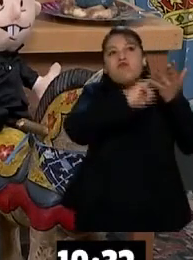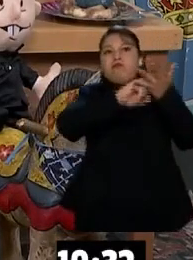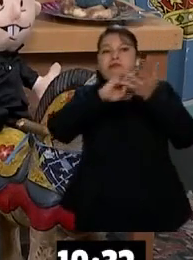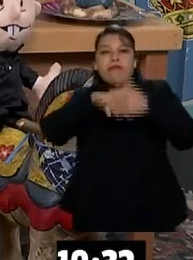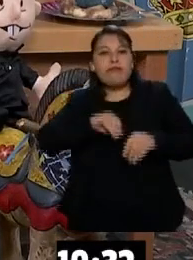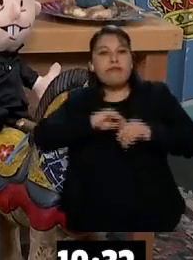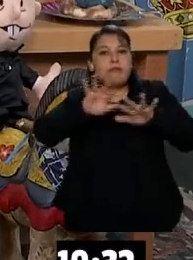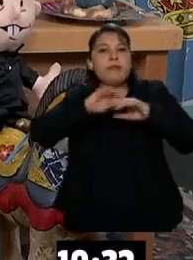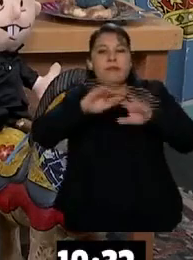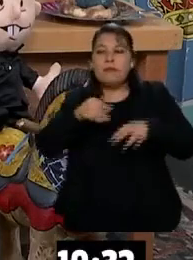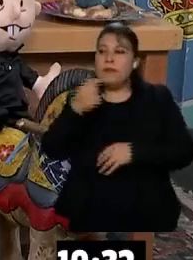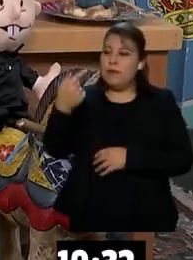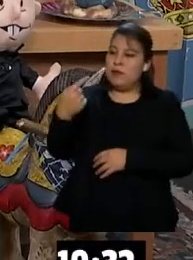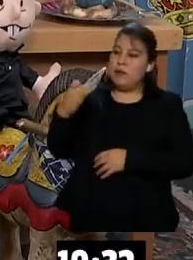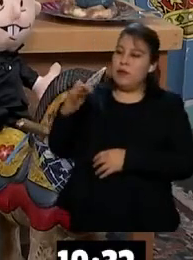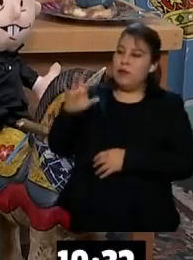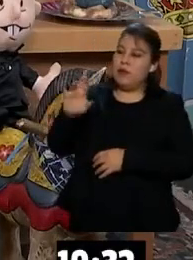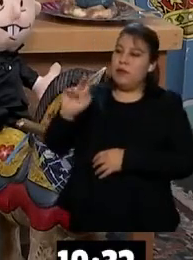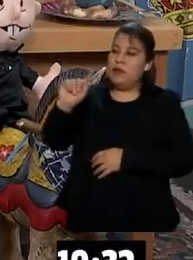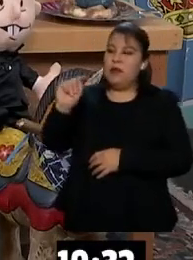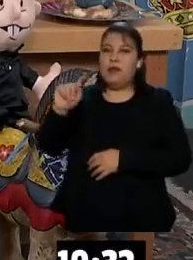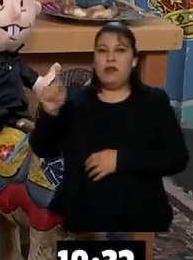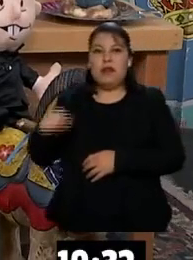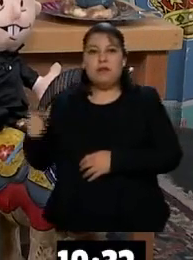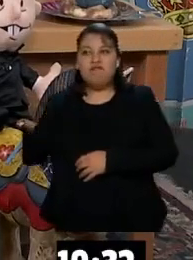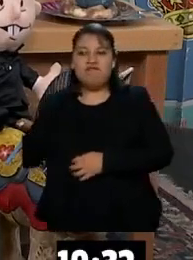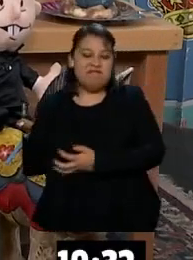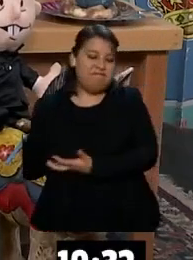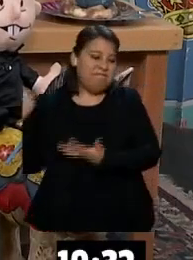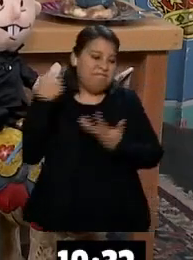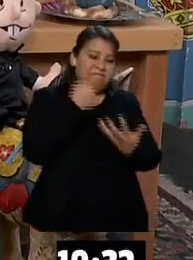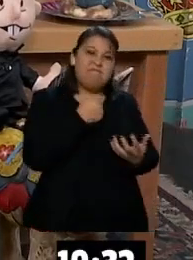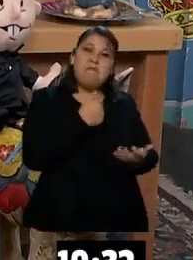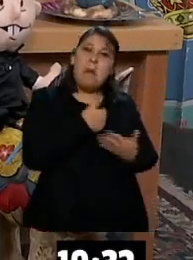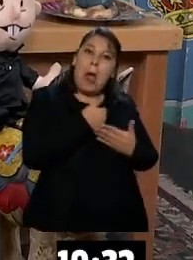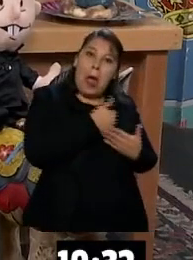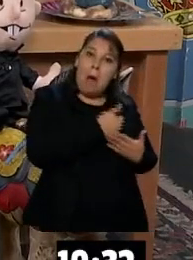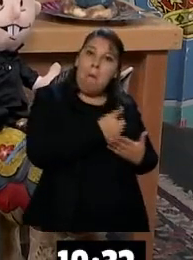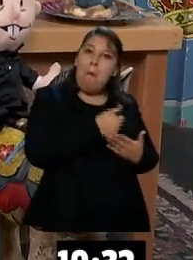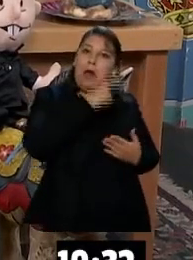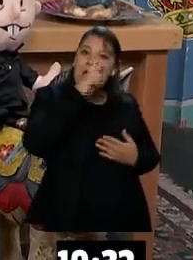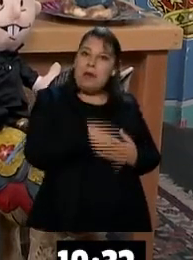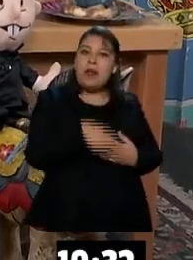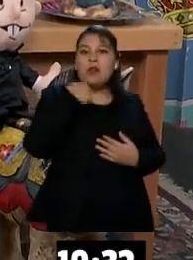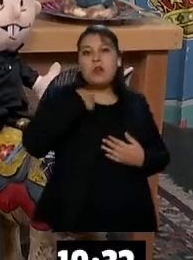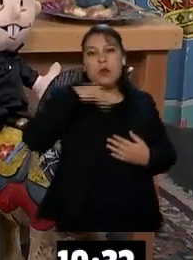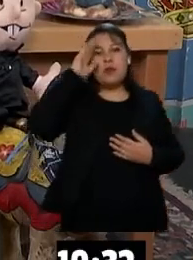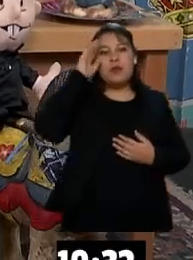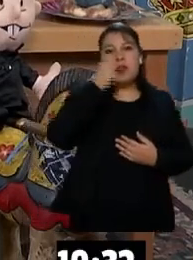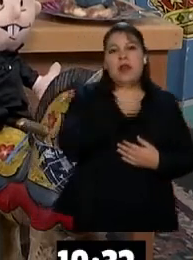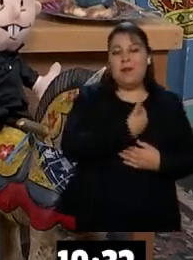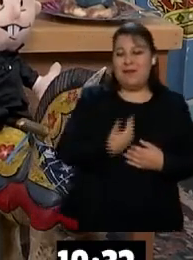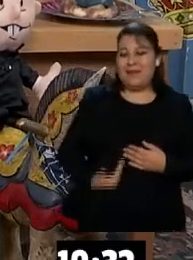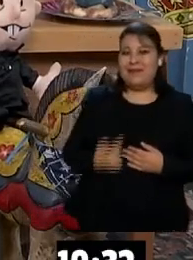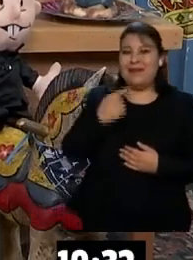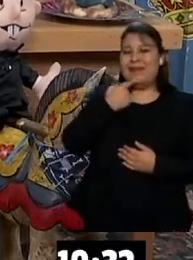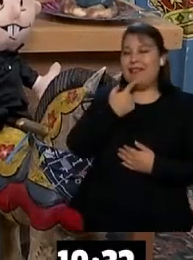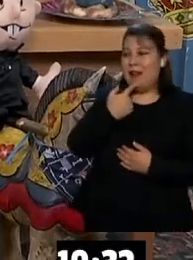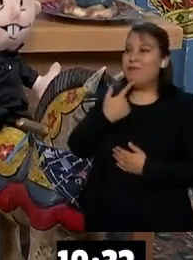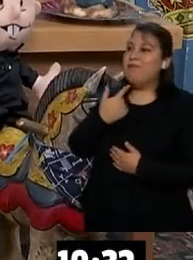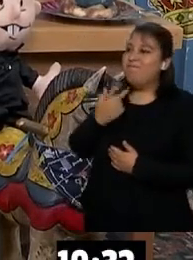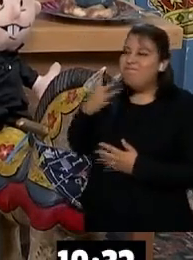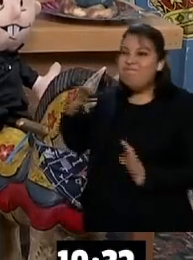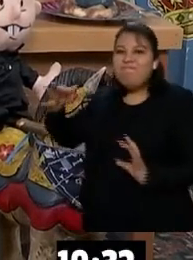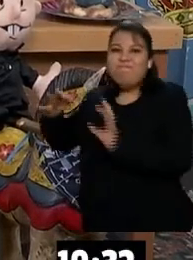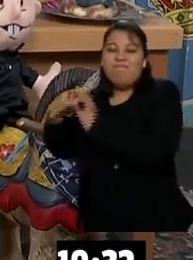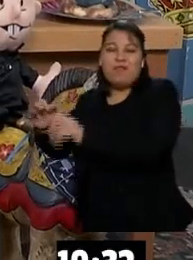ser un hombre radical de ultraderecha, ha financiado movimientos de izquierda en México, como al ingeniero Cárdenas Olórzano, por ejemplo, cuando surge el